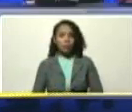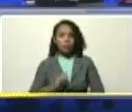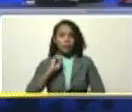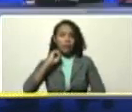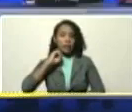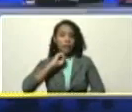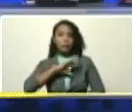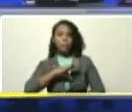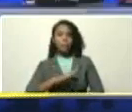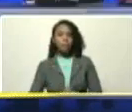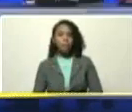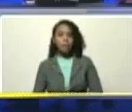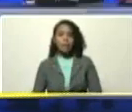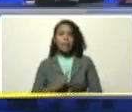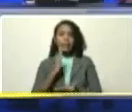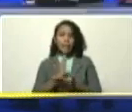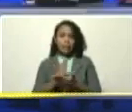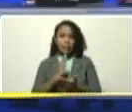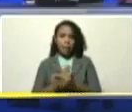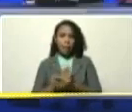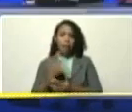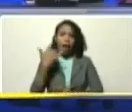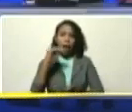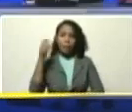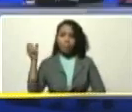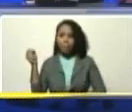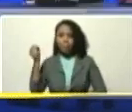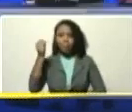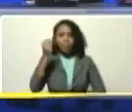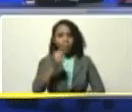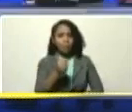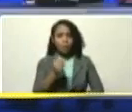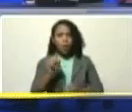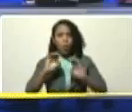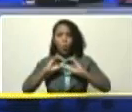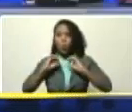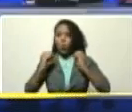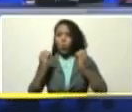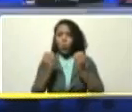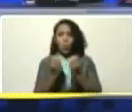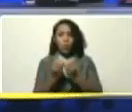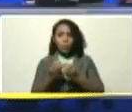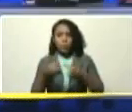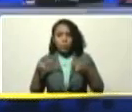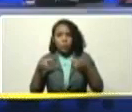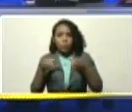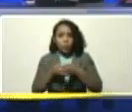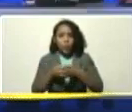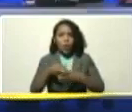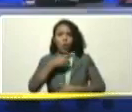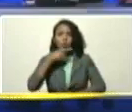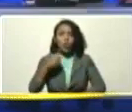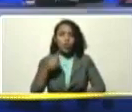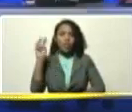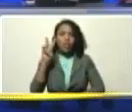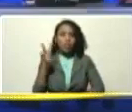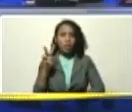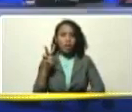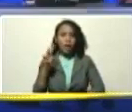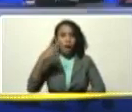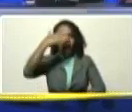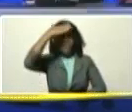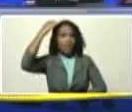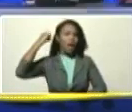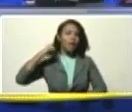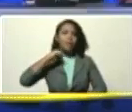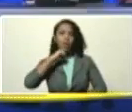históricos. Siempre hay que traer a la sala de reuniones entre Rusia y Venezuela a Francisco de